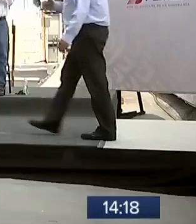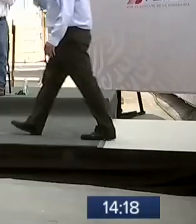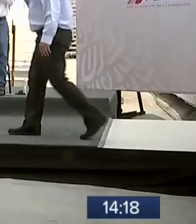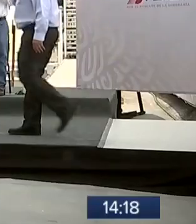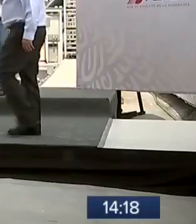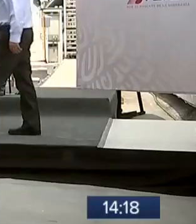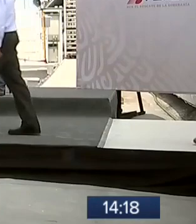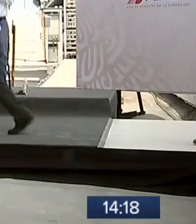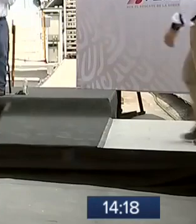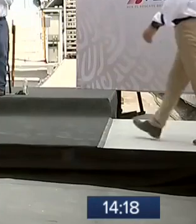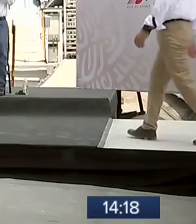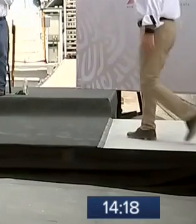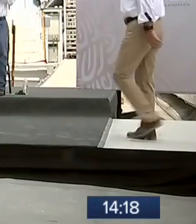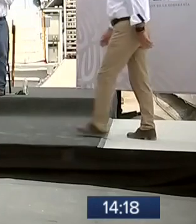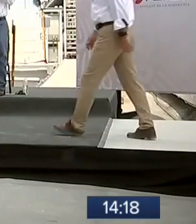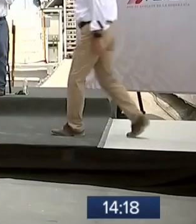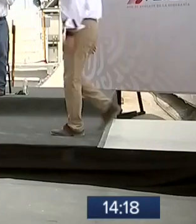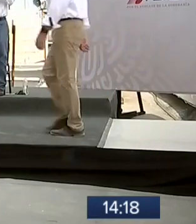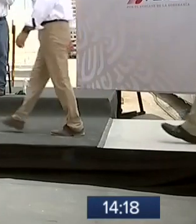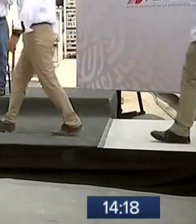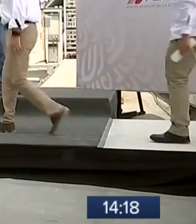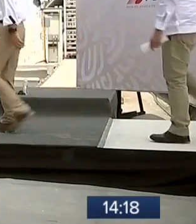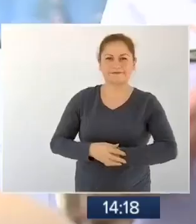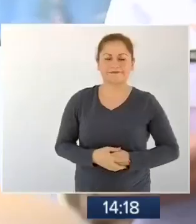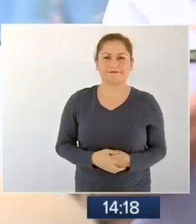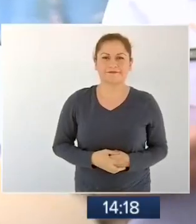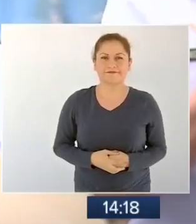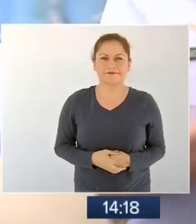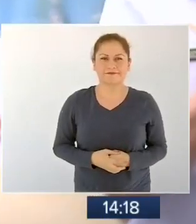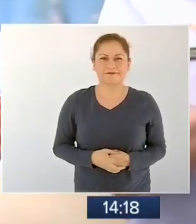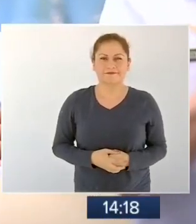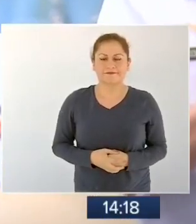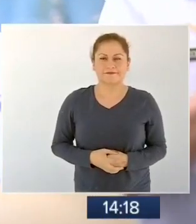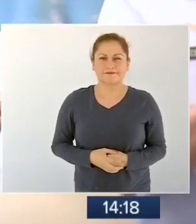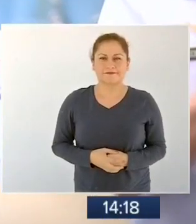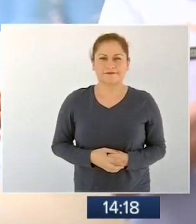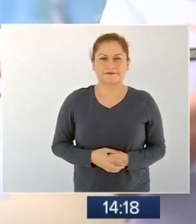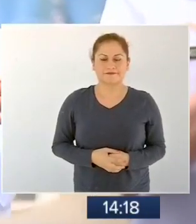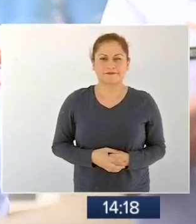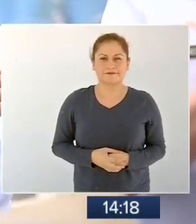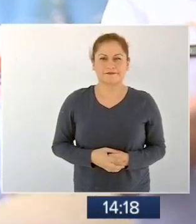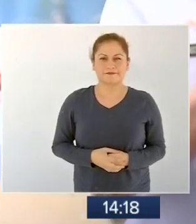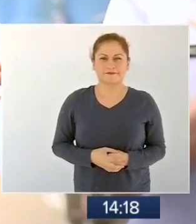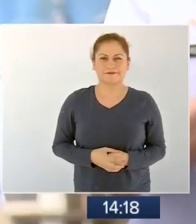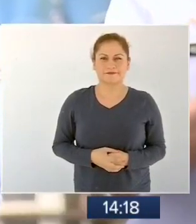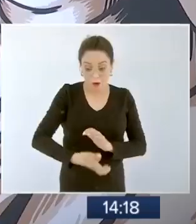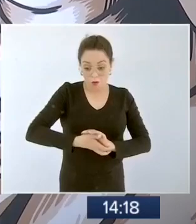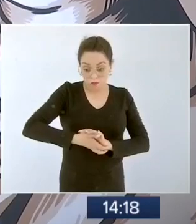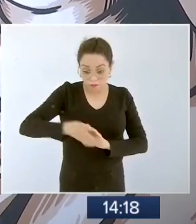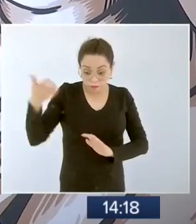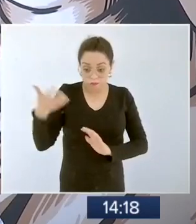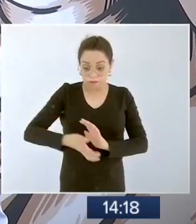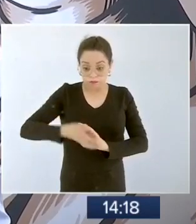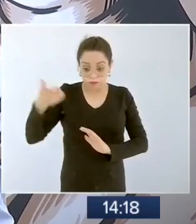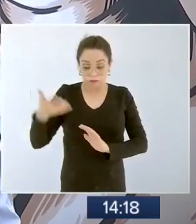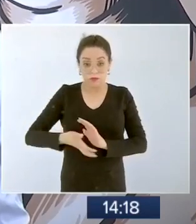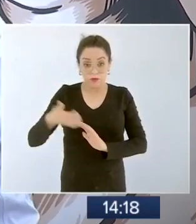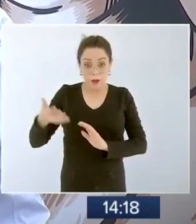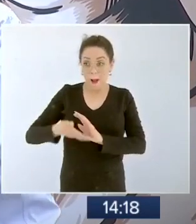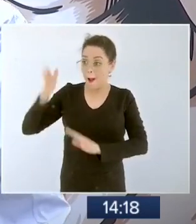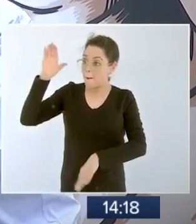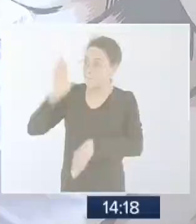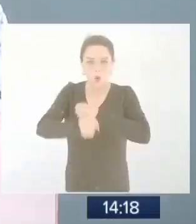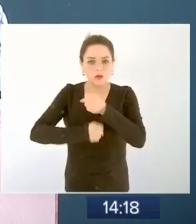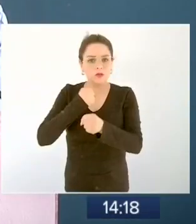de hasta 600 millones de barriles. Se ubica en el municipio de Centro y se llamará Francisco José Mójica.